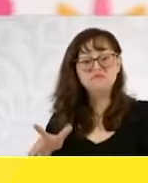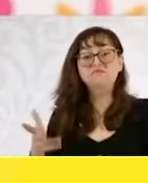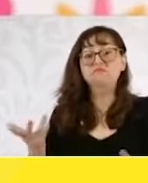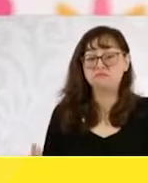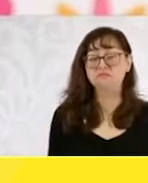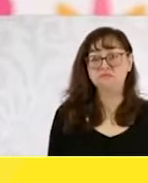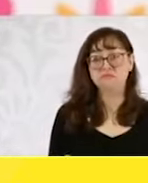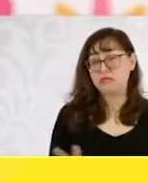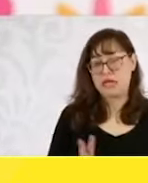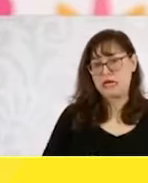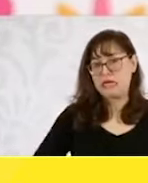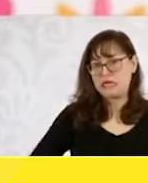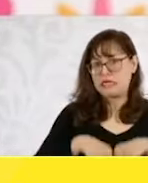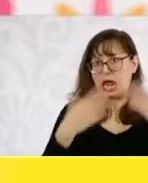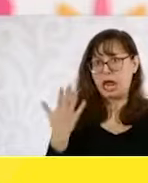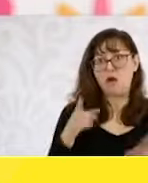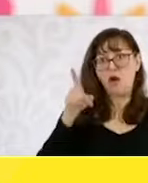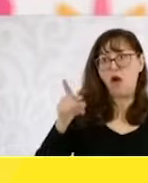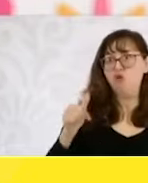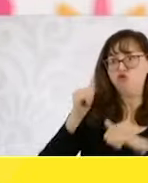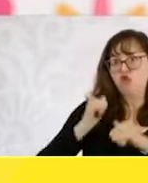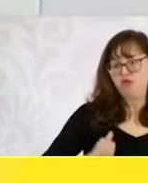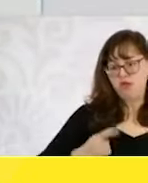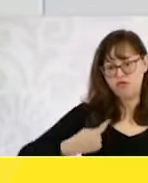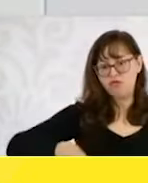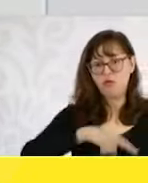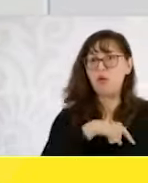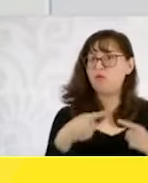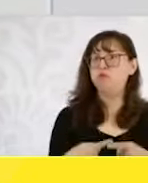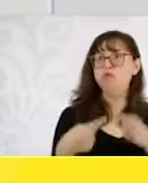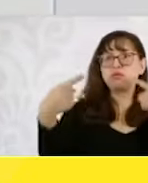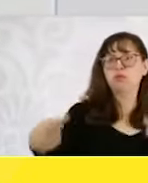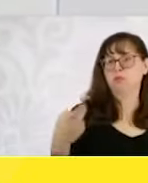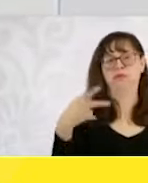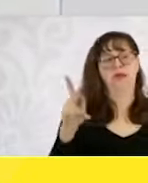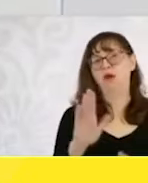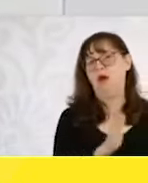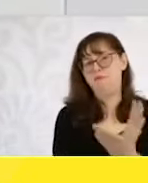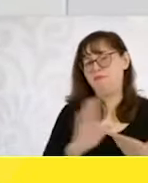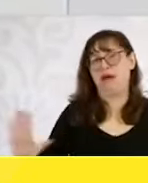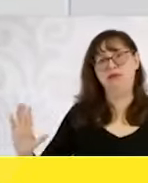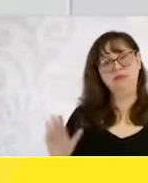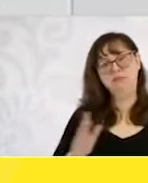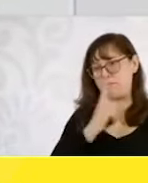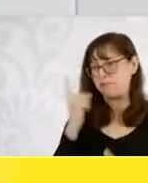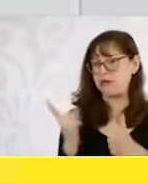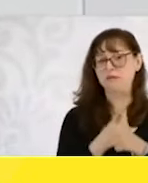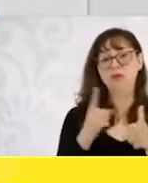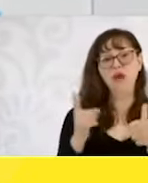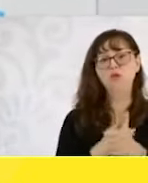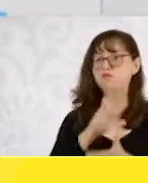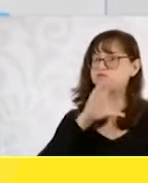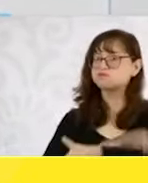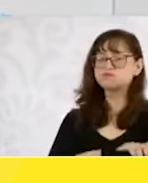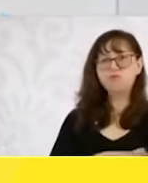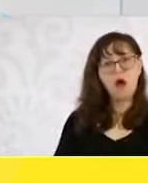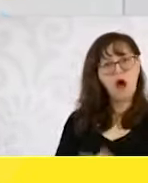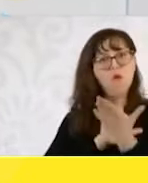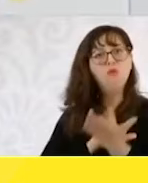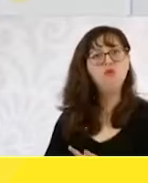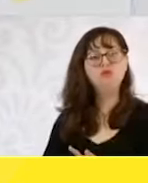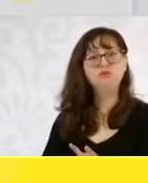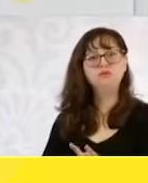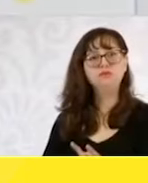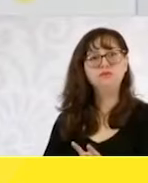y descartó que sea, vaya, un momento para hablar de algunas diferencias que tiene el gobierno mexicano con la corona española.